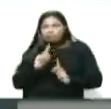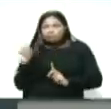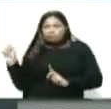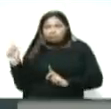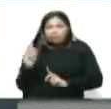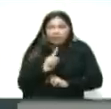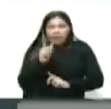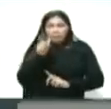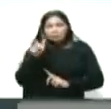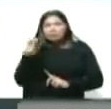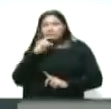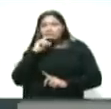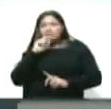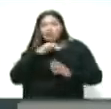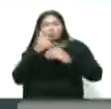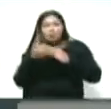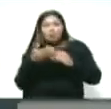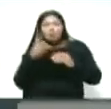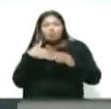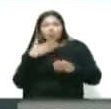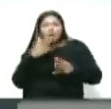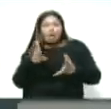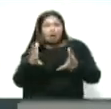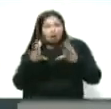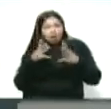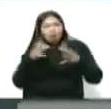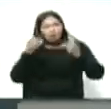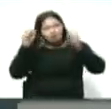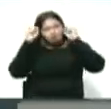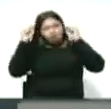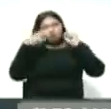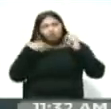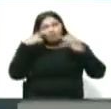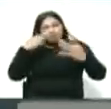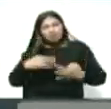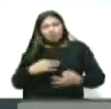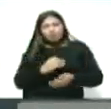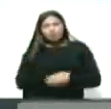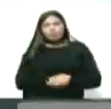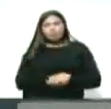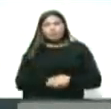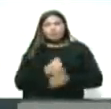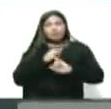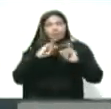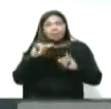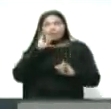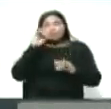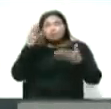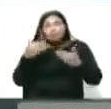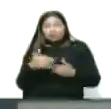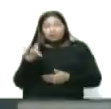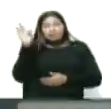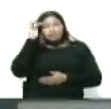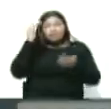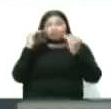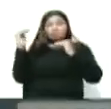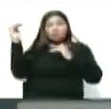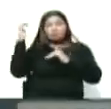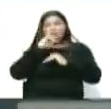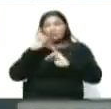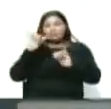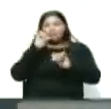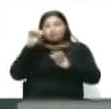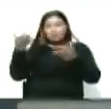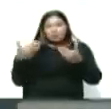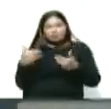este programa va a tener el logro, yo estoy seguro, y ya me están reportando fiscales superiores de